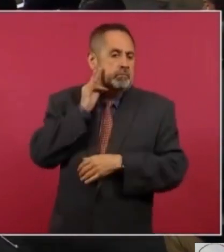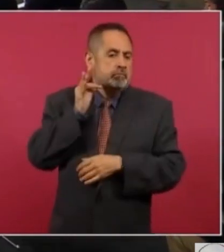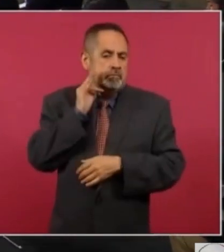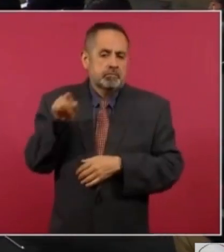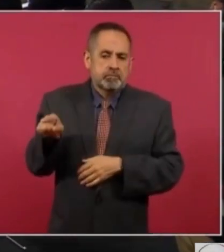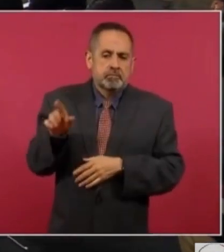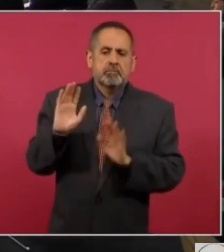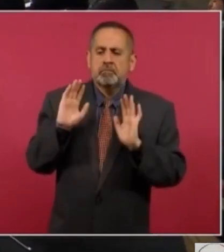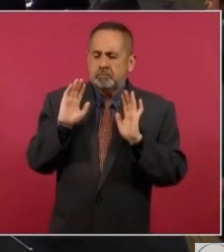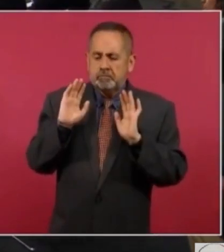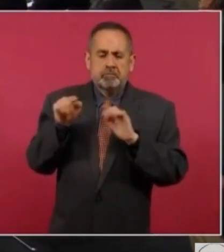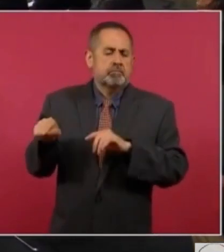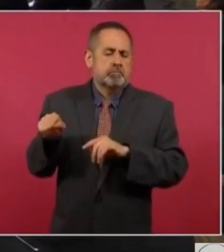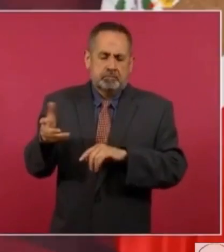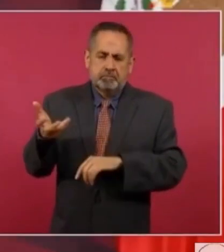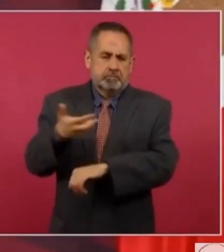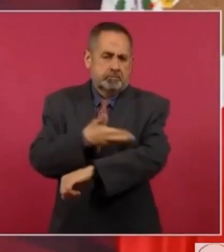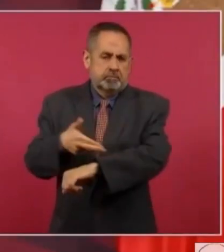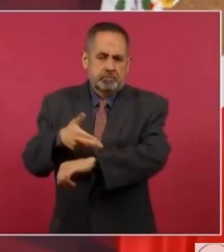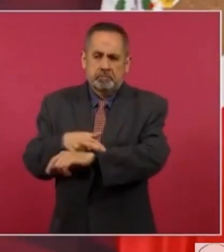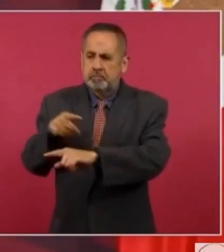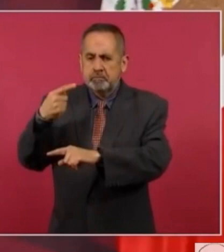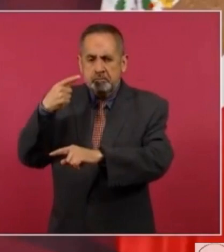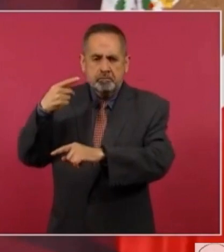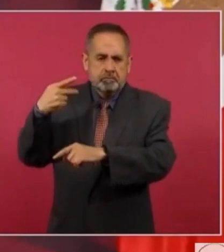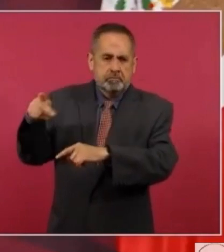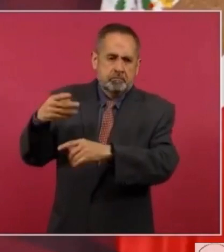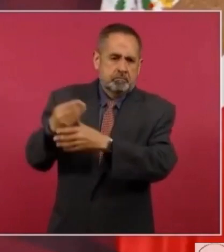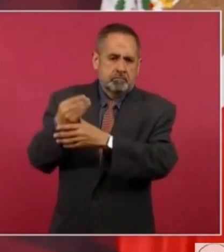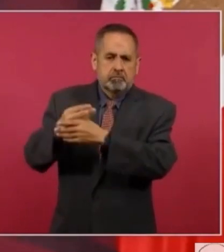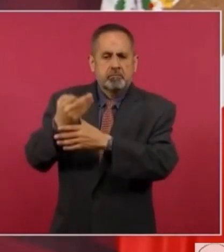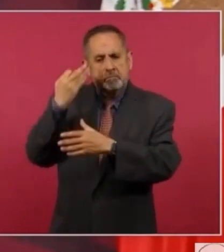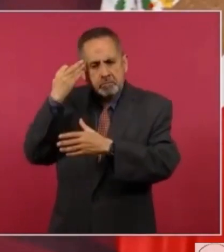también sus tiempos, sus formas.